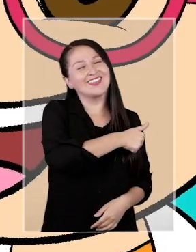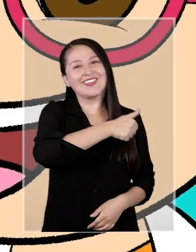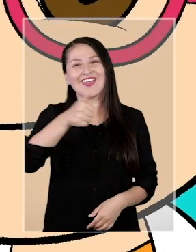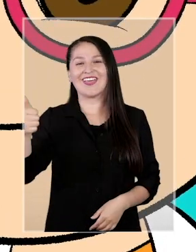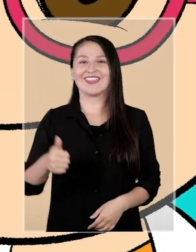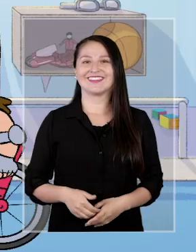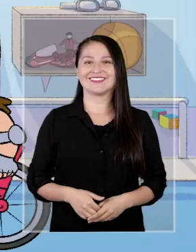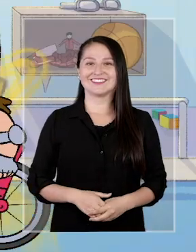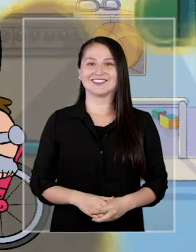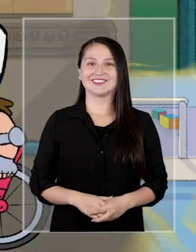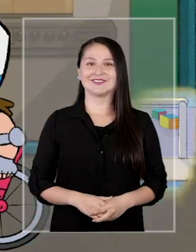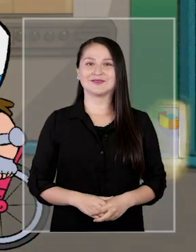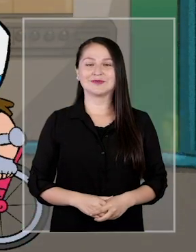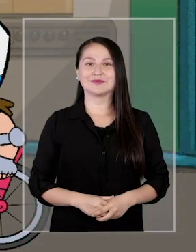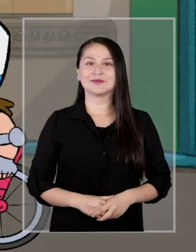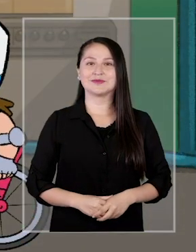¡Chalupa!